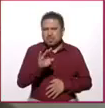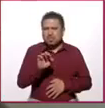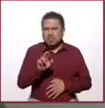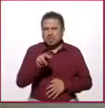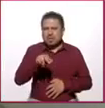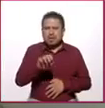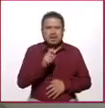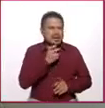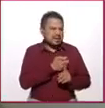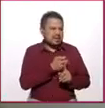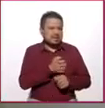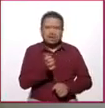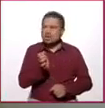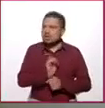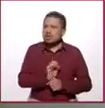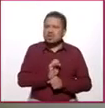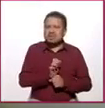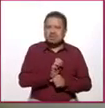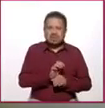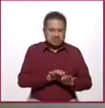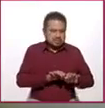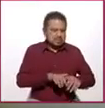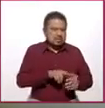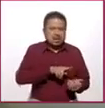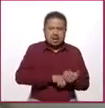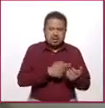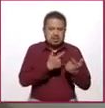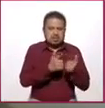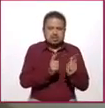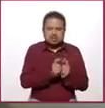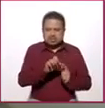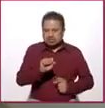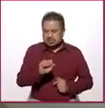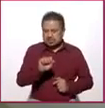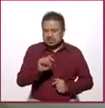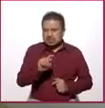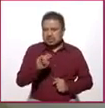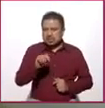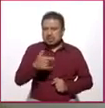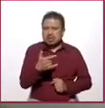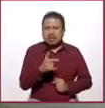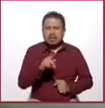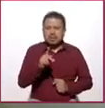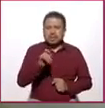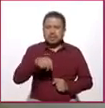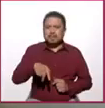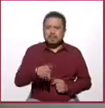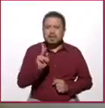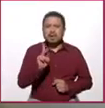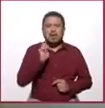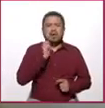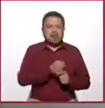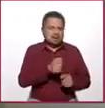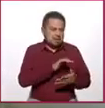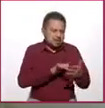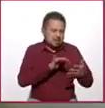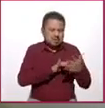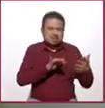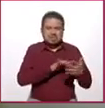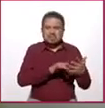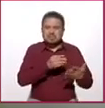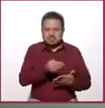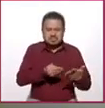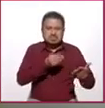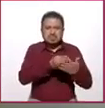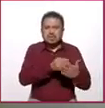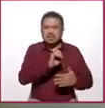una novela que se inscribe en el género steampunk y es pionera este tipo de literatura que se sitúa